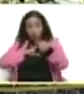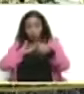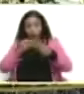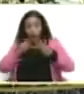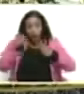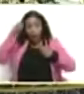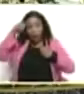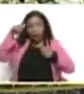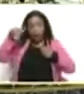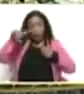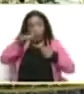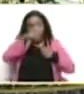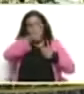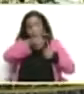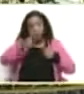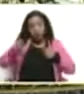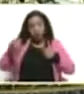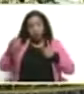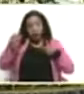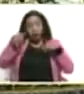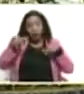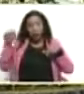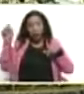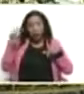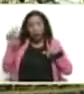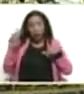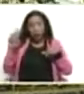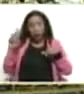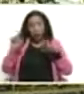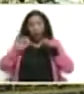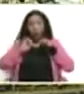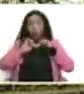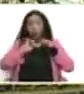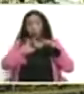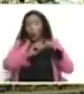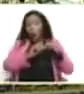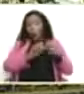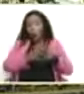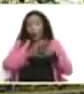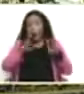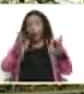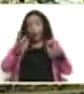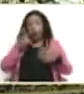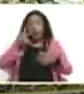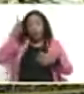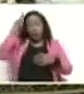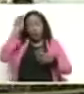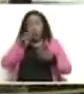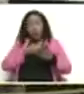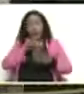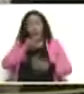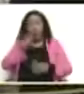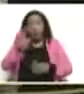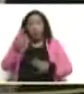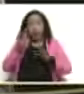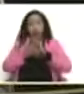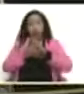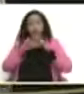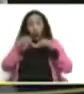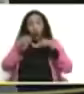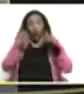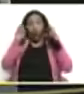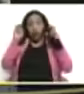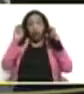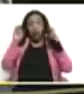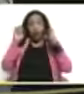pueblo, que vives en las ciudades, y que continúa la Gran Cacique Guaycaipuro 2023, sobre todo el sistema